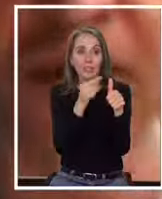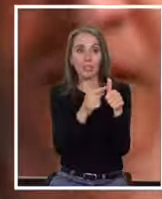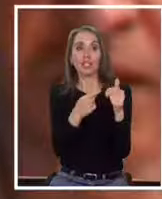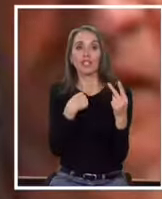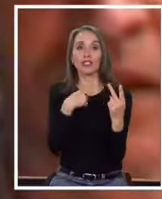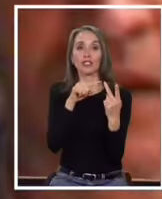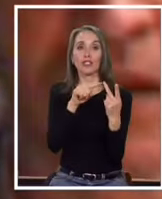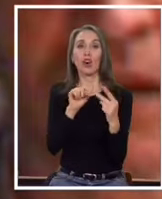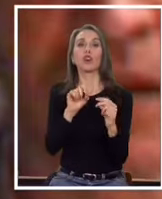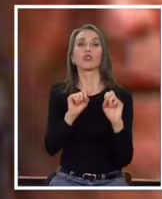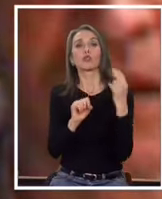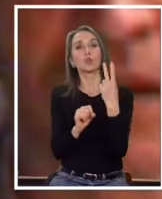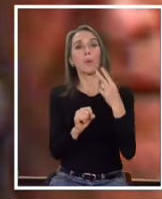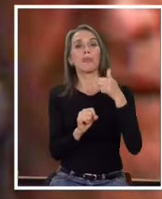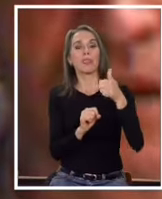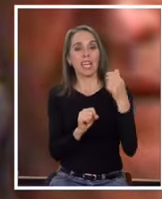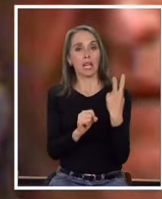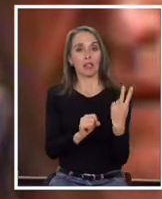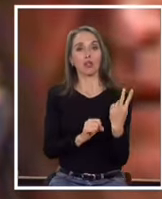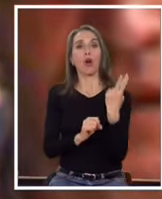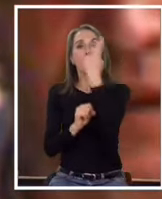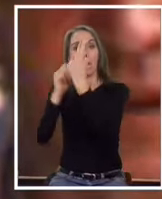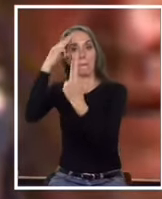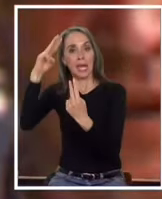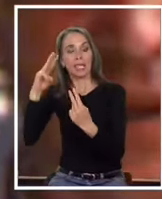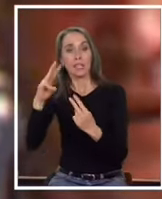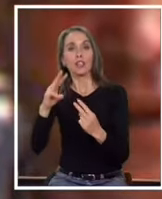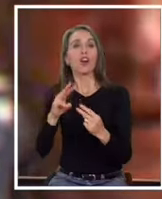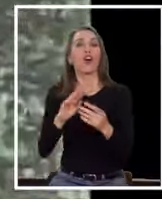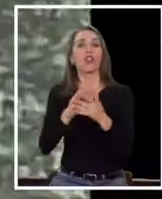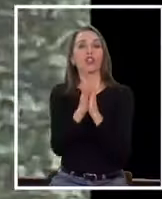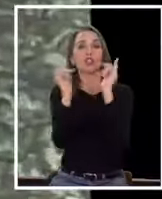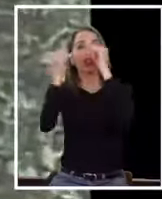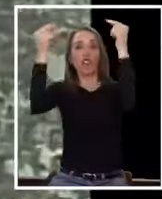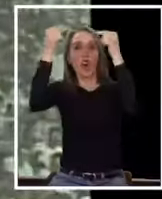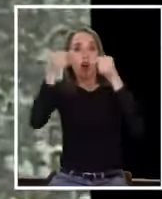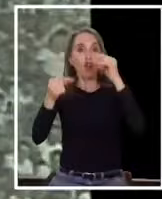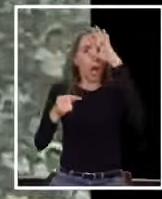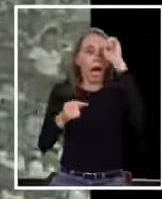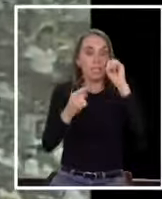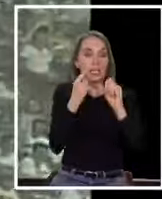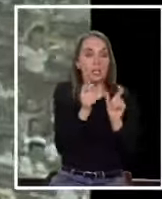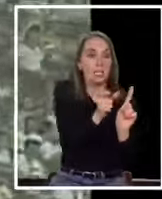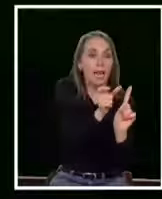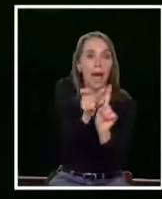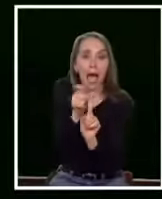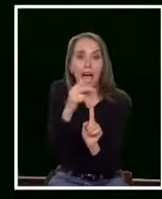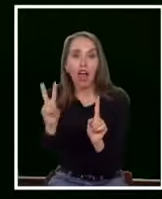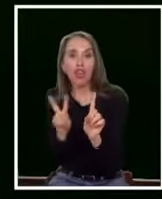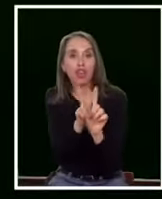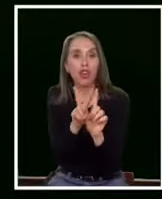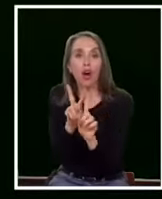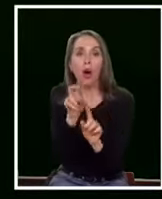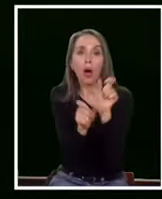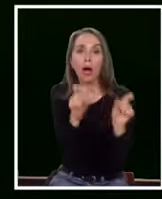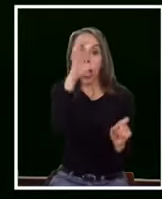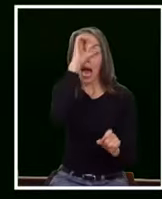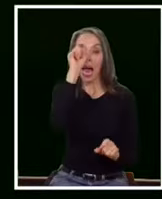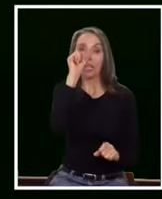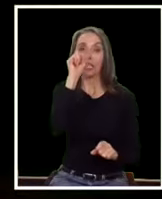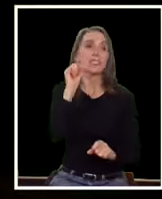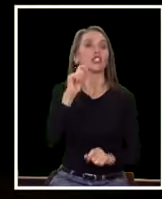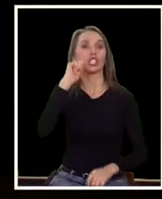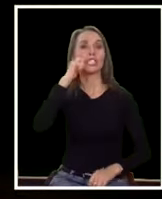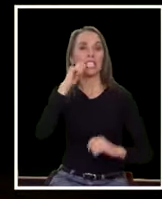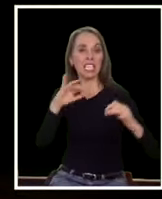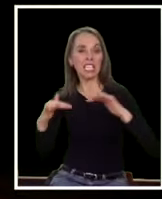y yo como subdirector. Seguimos a Argentina durante todo el mundial. Para los argentinos era un partido de vida o